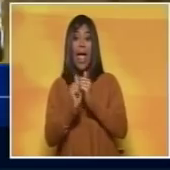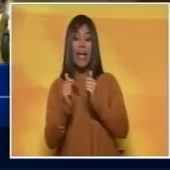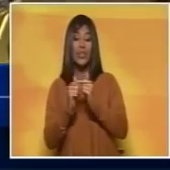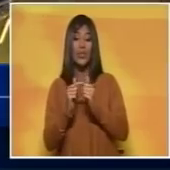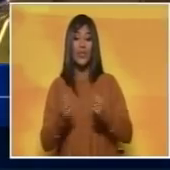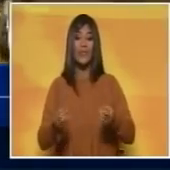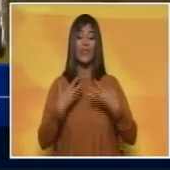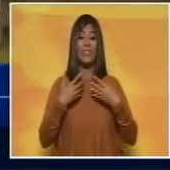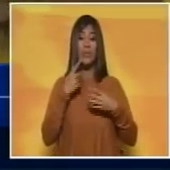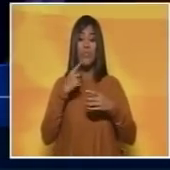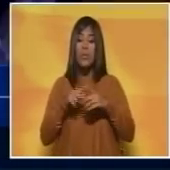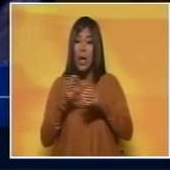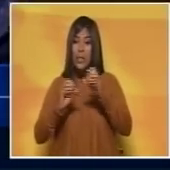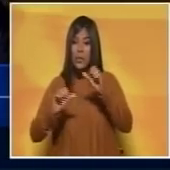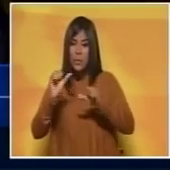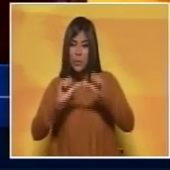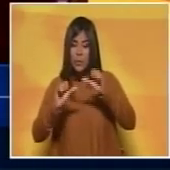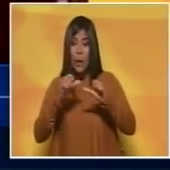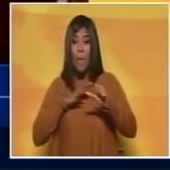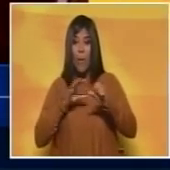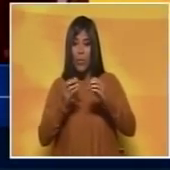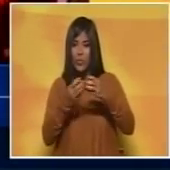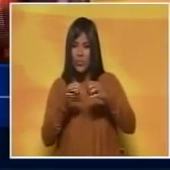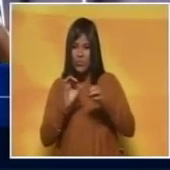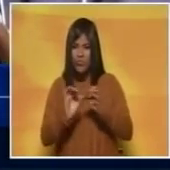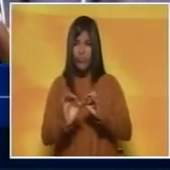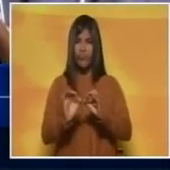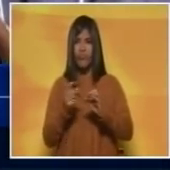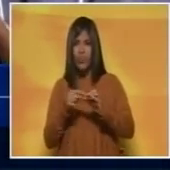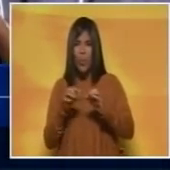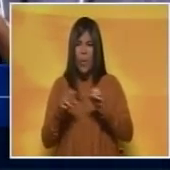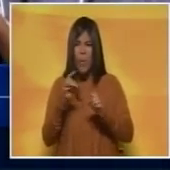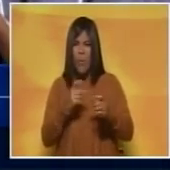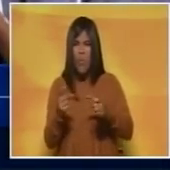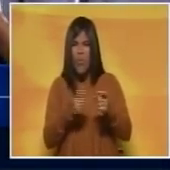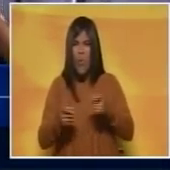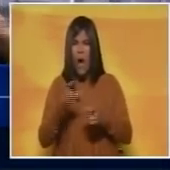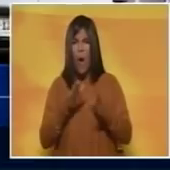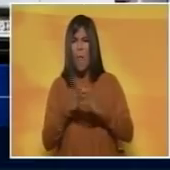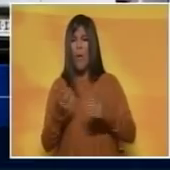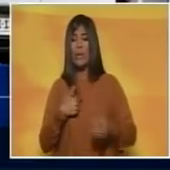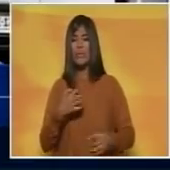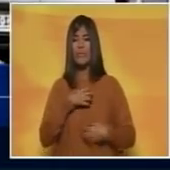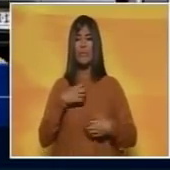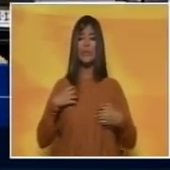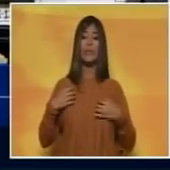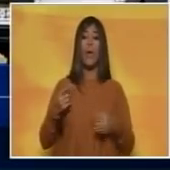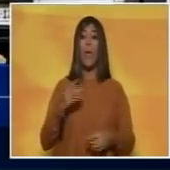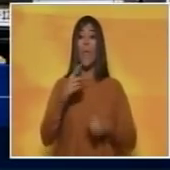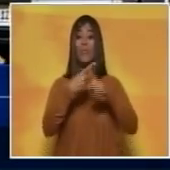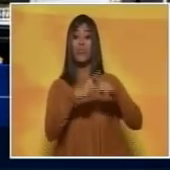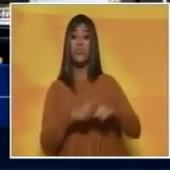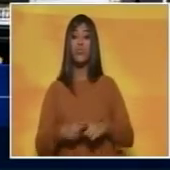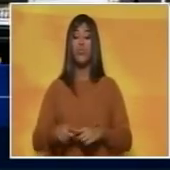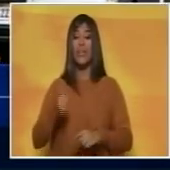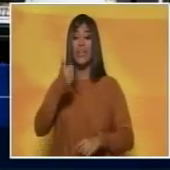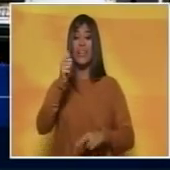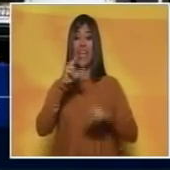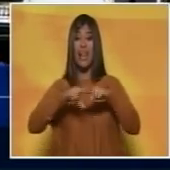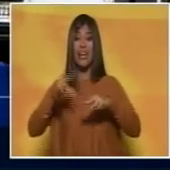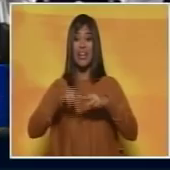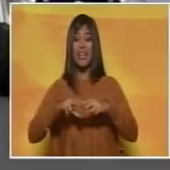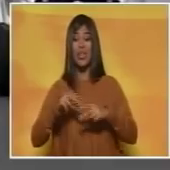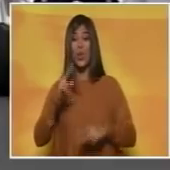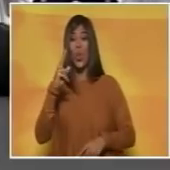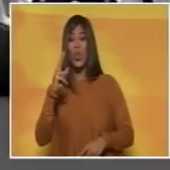se han tomado muestras para analizarlas en un laboratorio y dar con el foco de este envenenamiento. Del total de afectados, 10 niños y 2